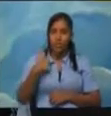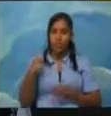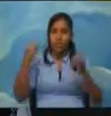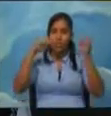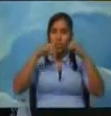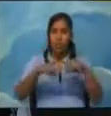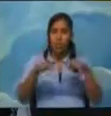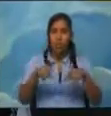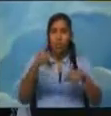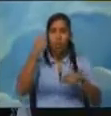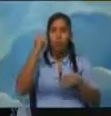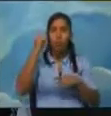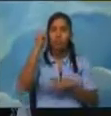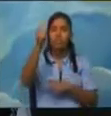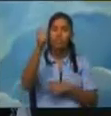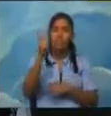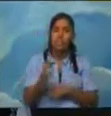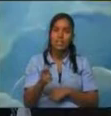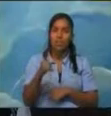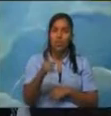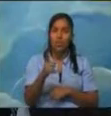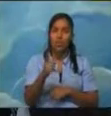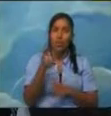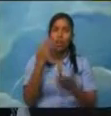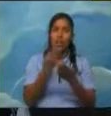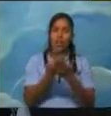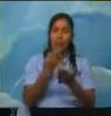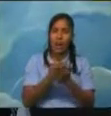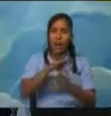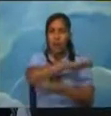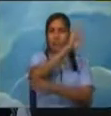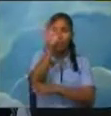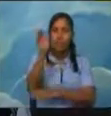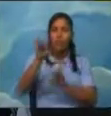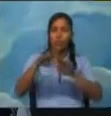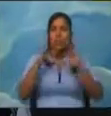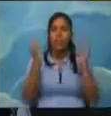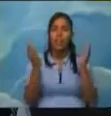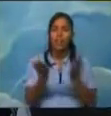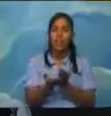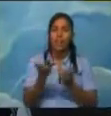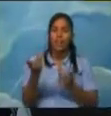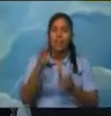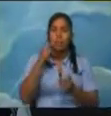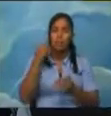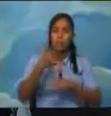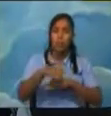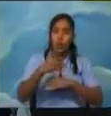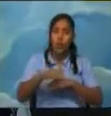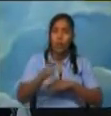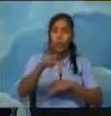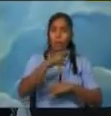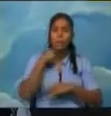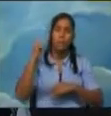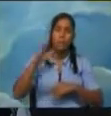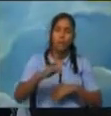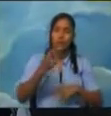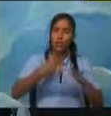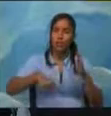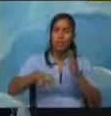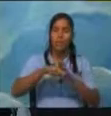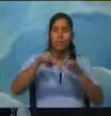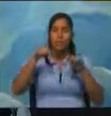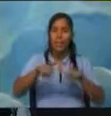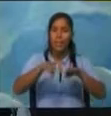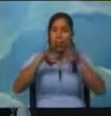pongo hoy por testigo al cielo y a la tierra que pronto pereceréis totalmente de la